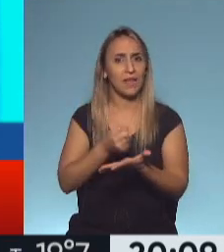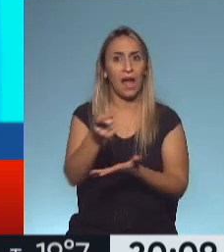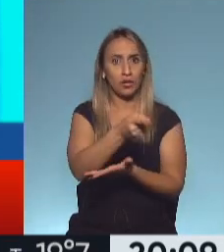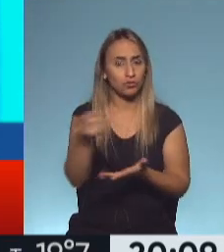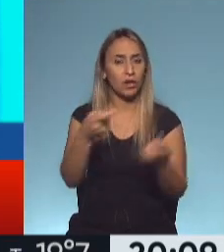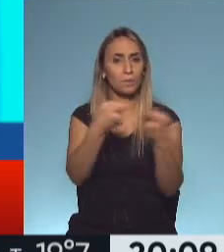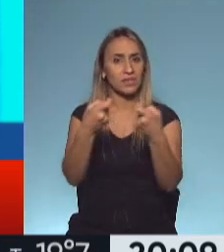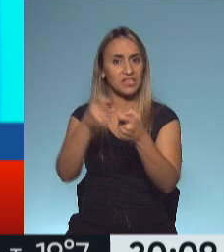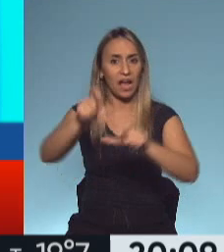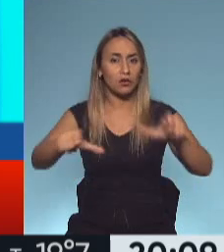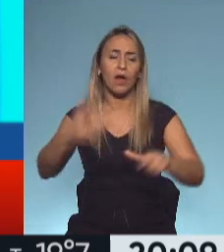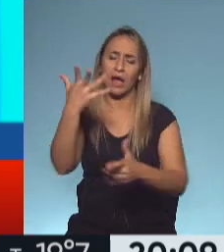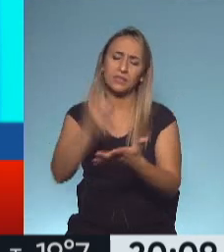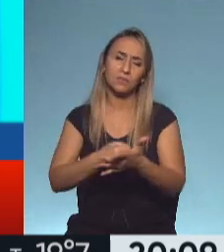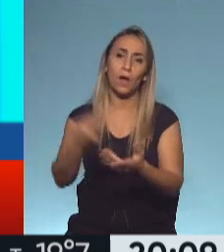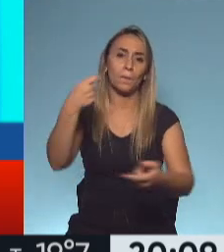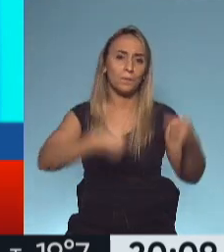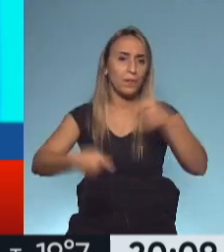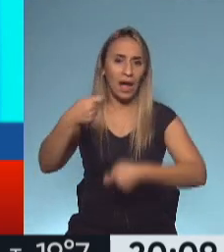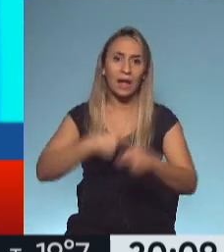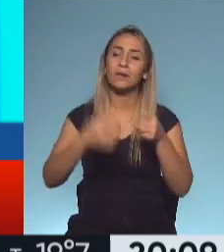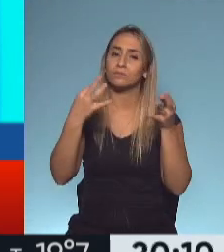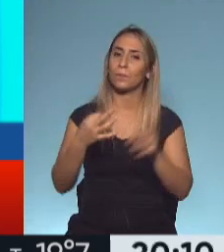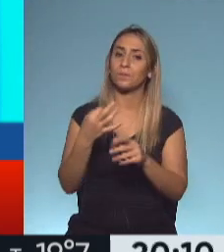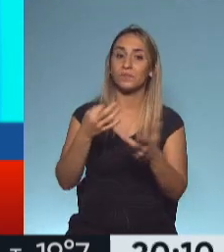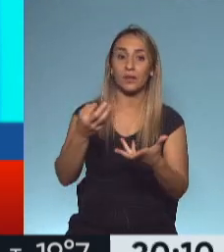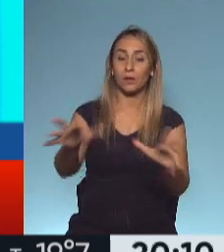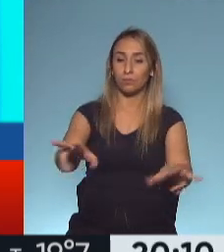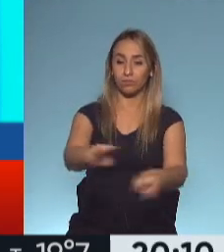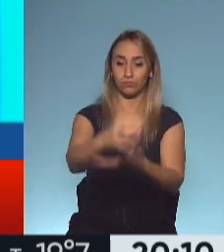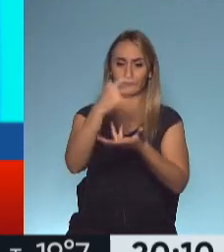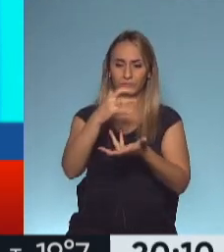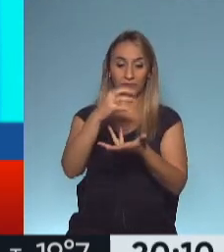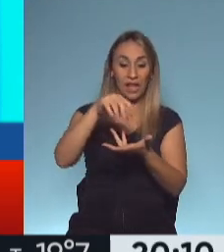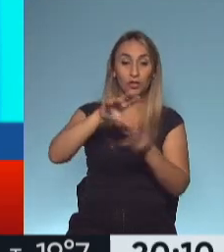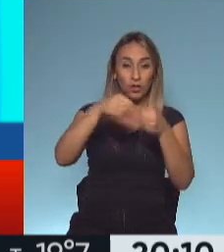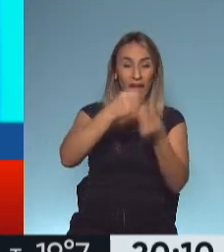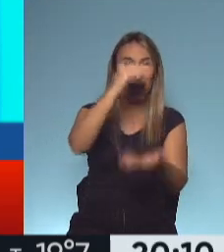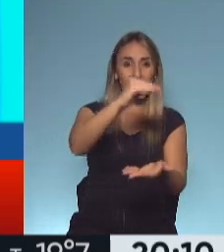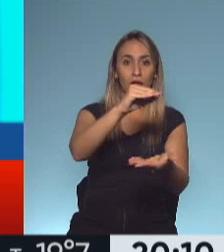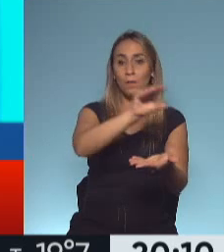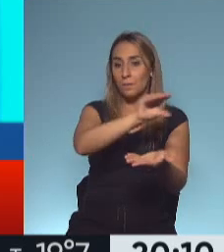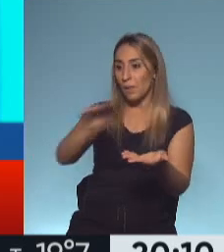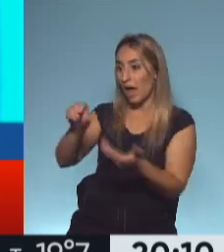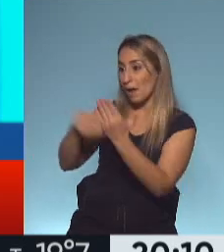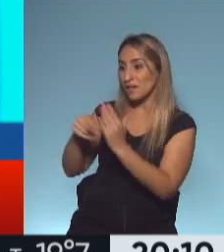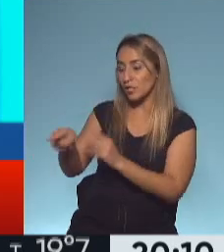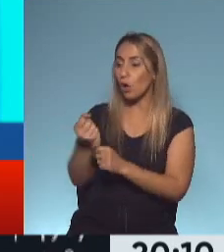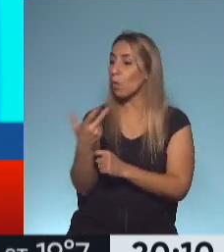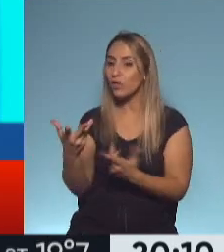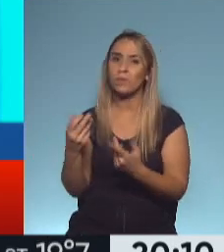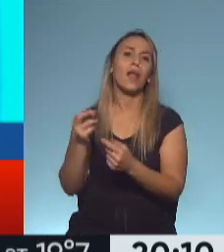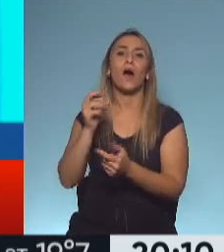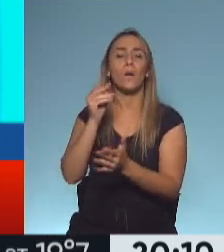pagar este aporte? ¿Y cuánto de ellos, si más o menos ya se sabe, va destinado a su cartera, ¿no? Vinculado a la urbanización de los barrios, lo tengo claro. Becas